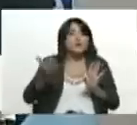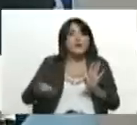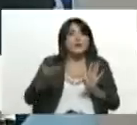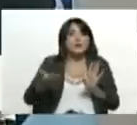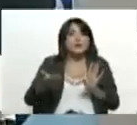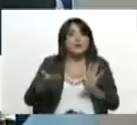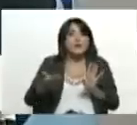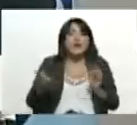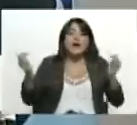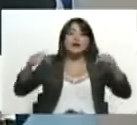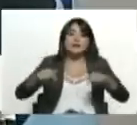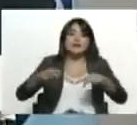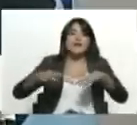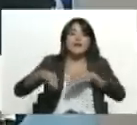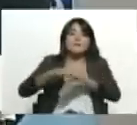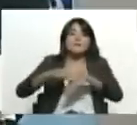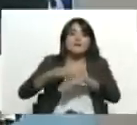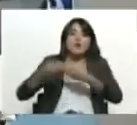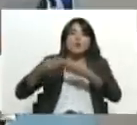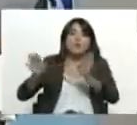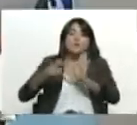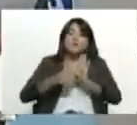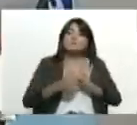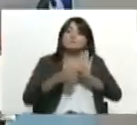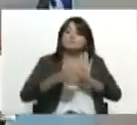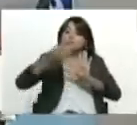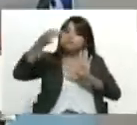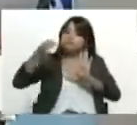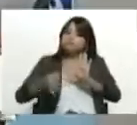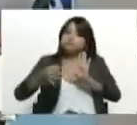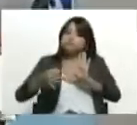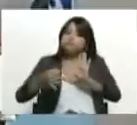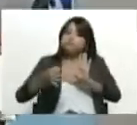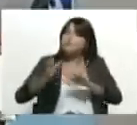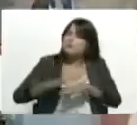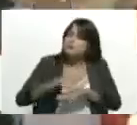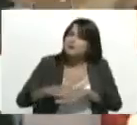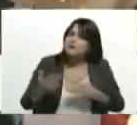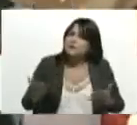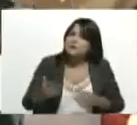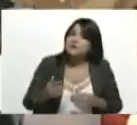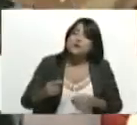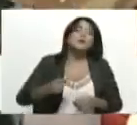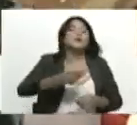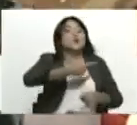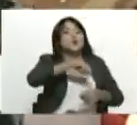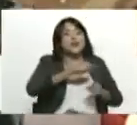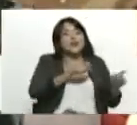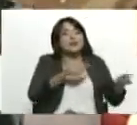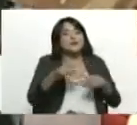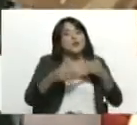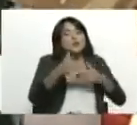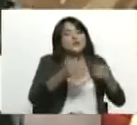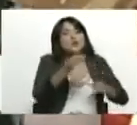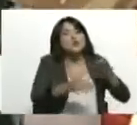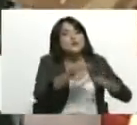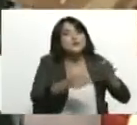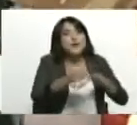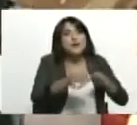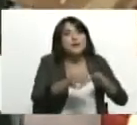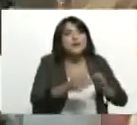ha dado el ejemplo por qué bueno nosotros tenemos judicializados a un total